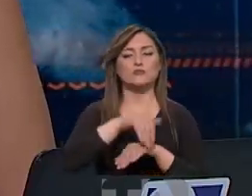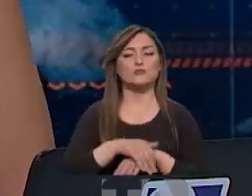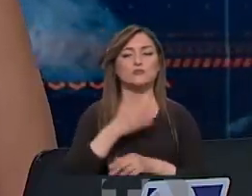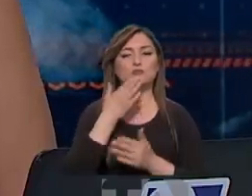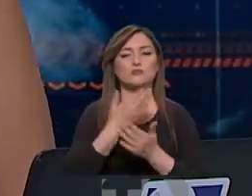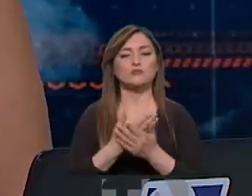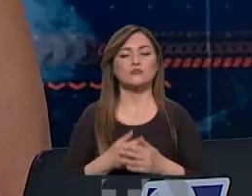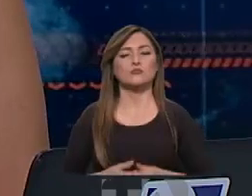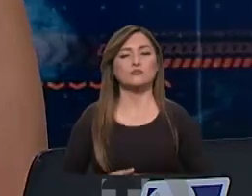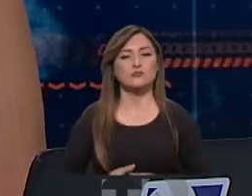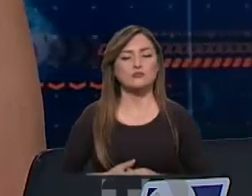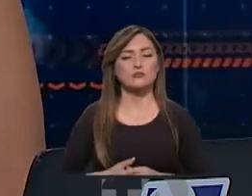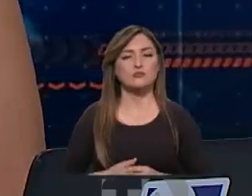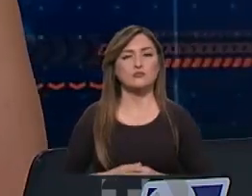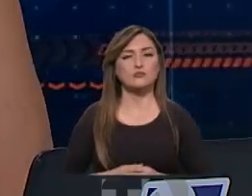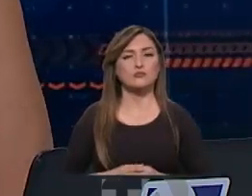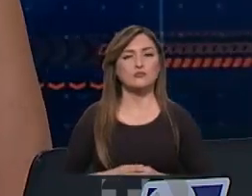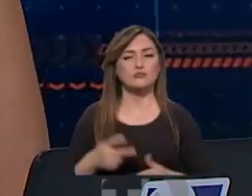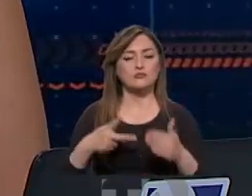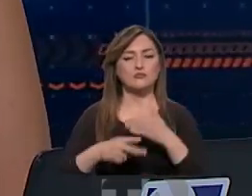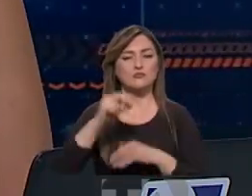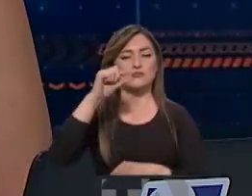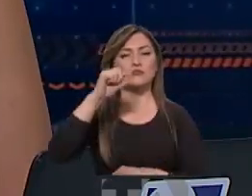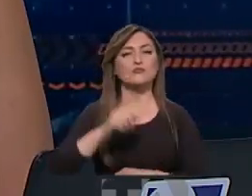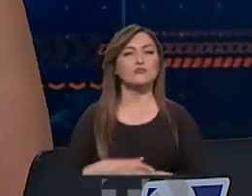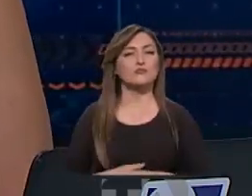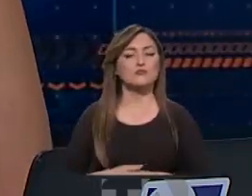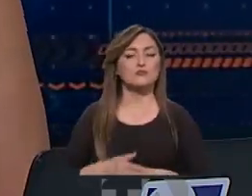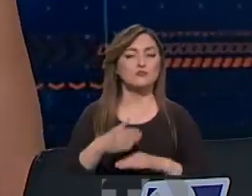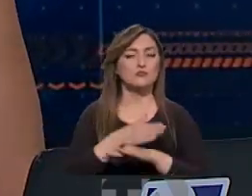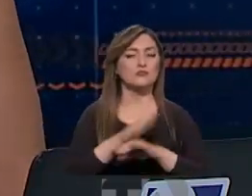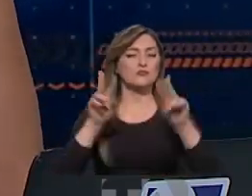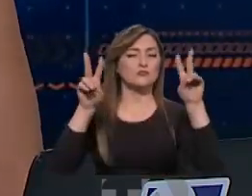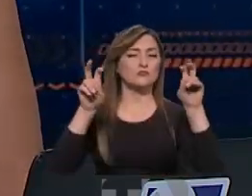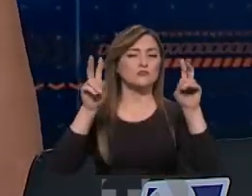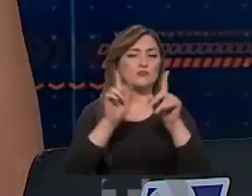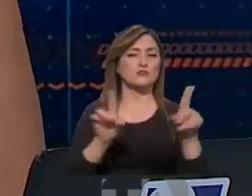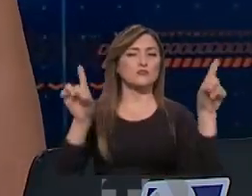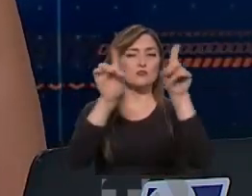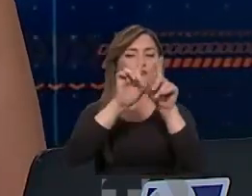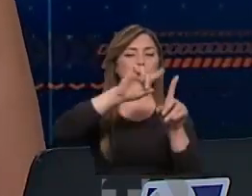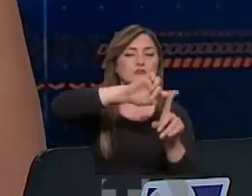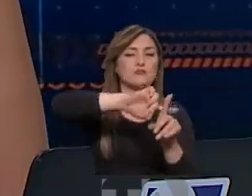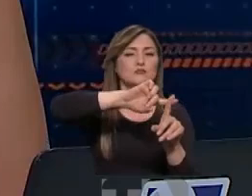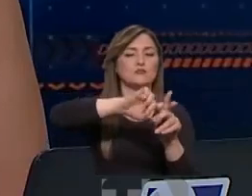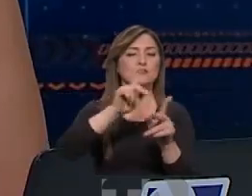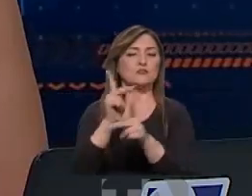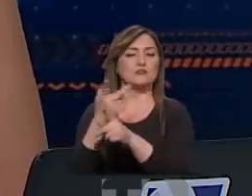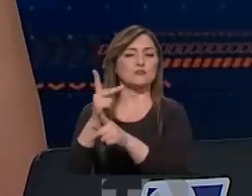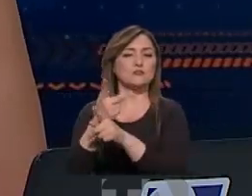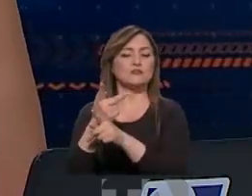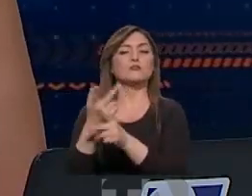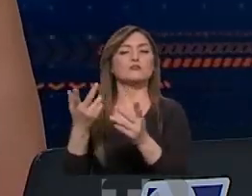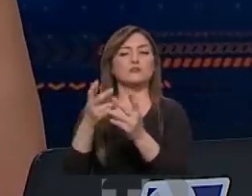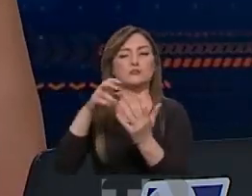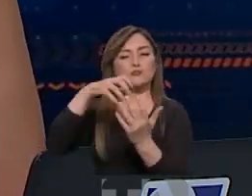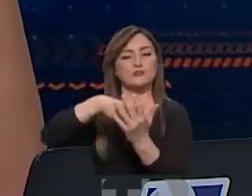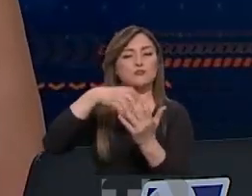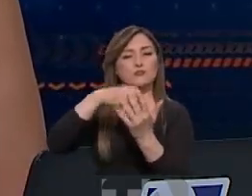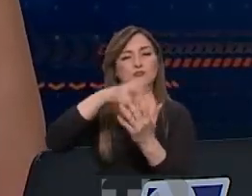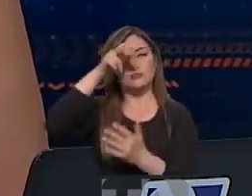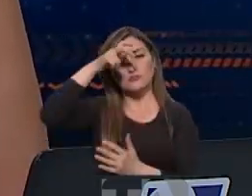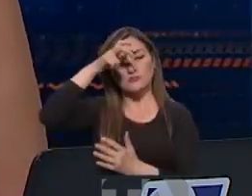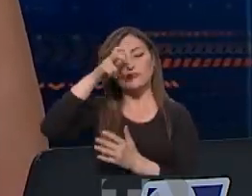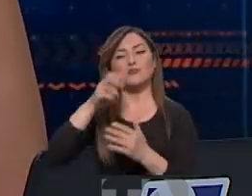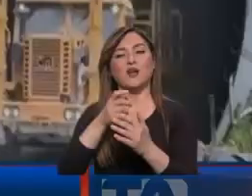Paul. Muchísimas gracias. Vamos a ir a una pausa, amigos, pero enseguida, datos alentadores a la producción y explotación minera en el